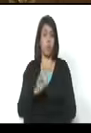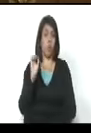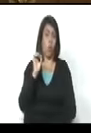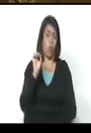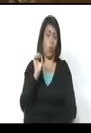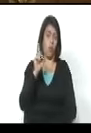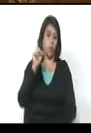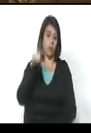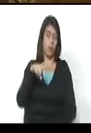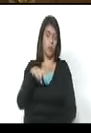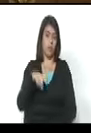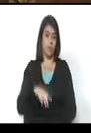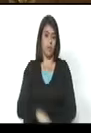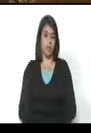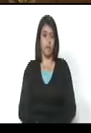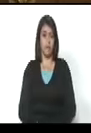defecto,